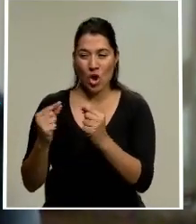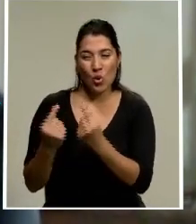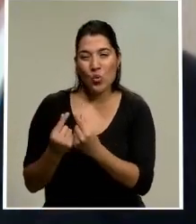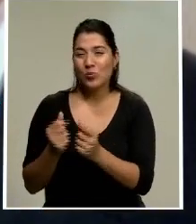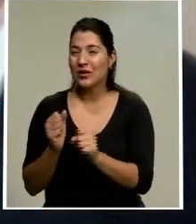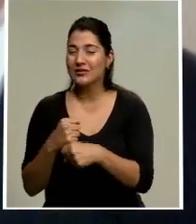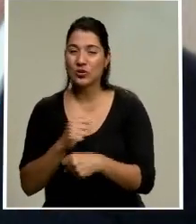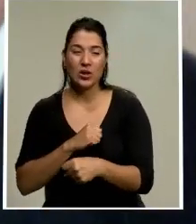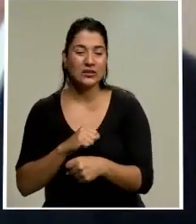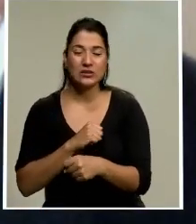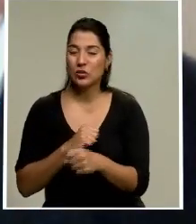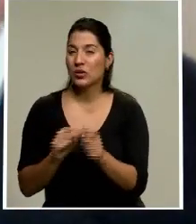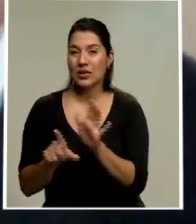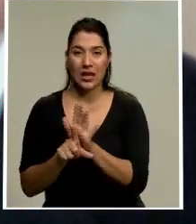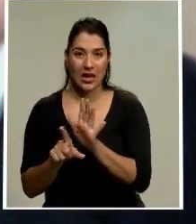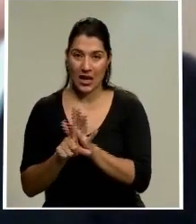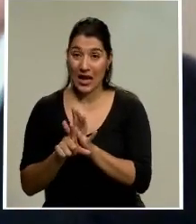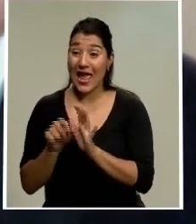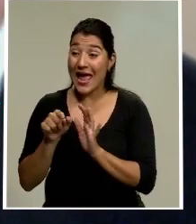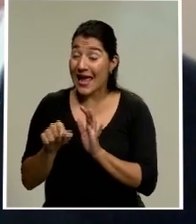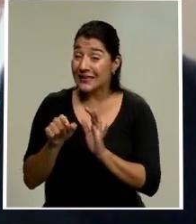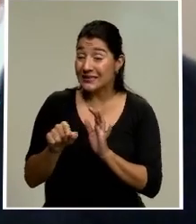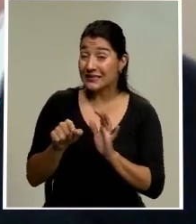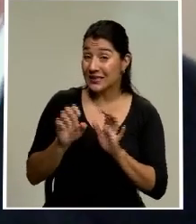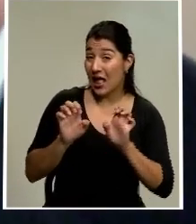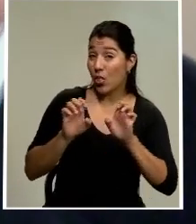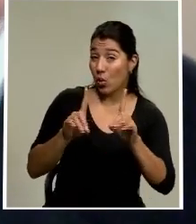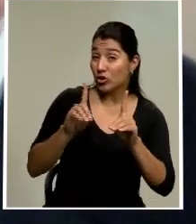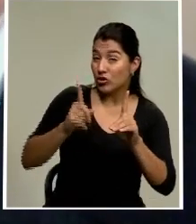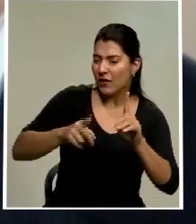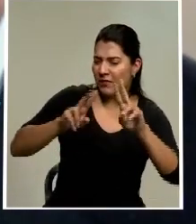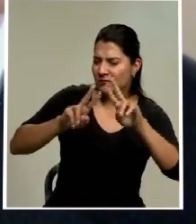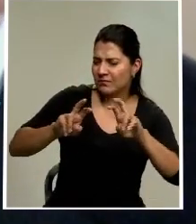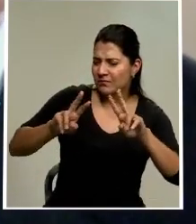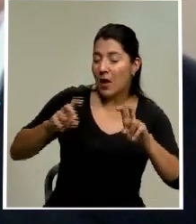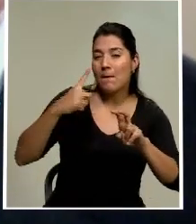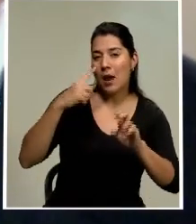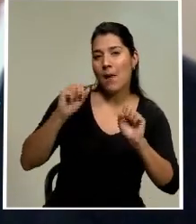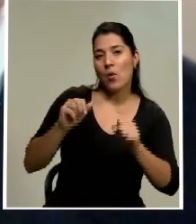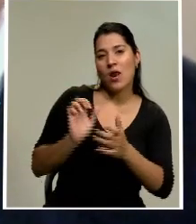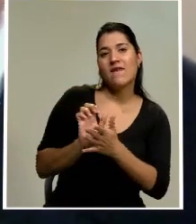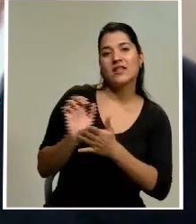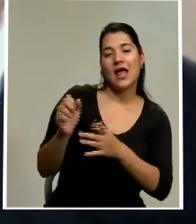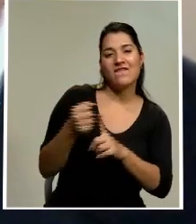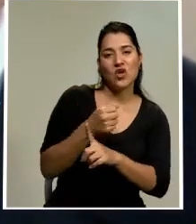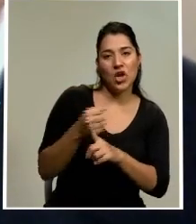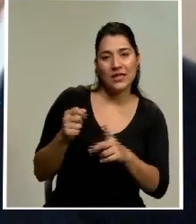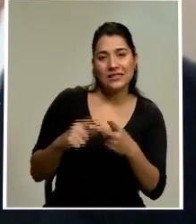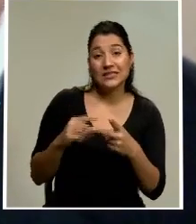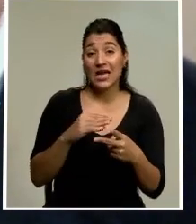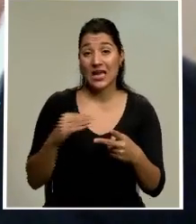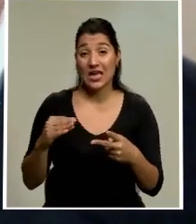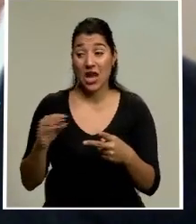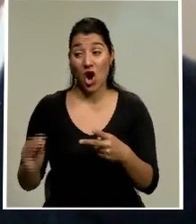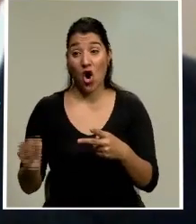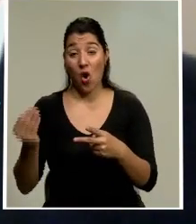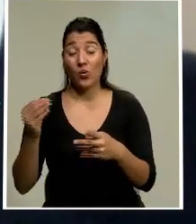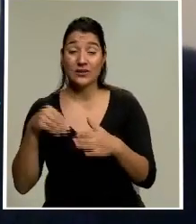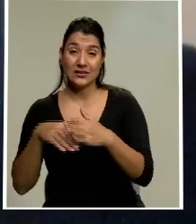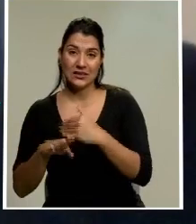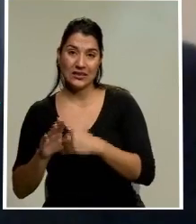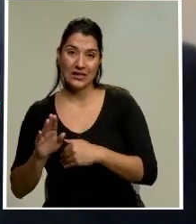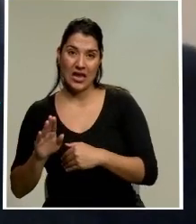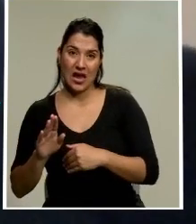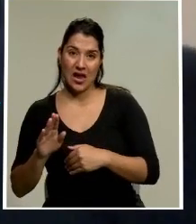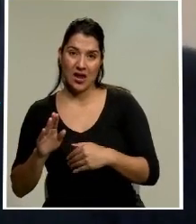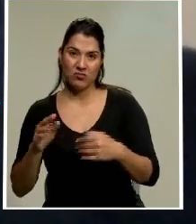manera prioritaria dentro de las estrategias de prevención de la violencia y el delito. Doctor, siguiendo con la